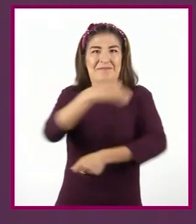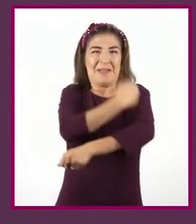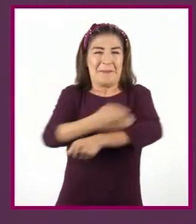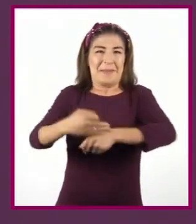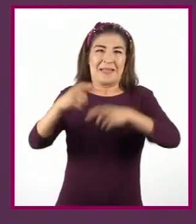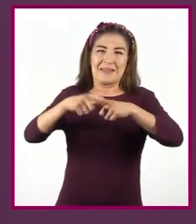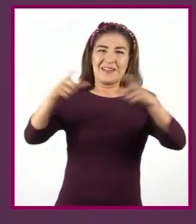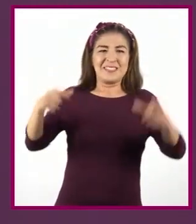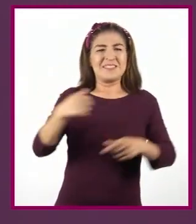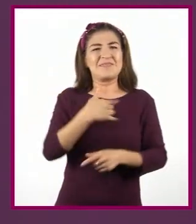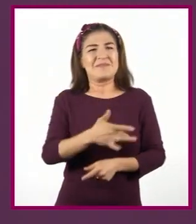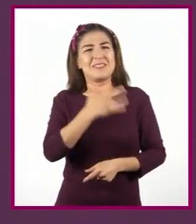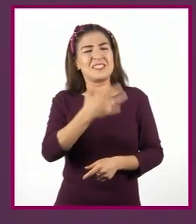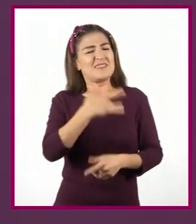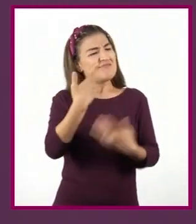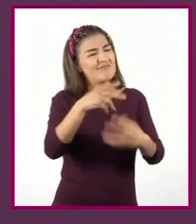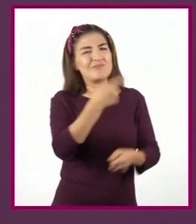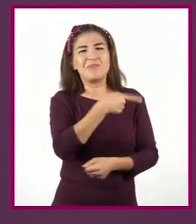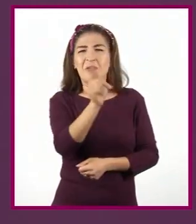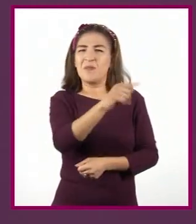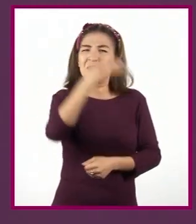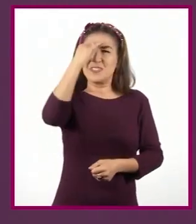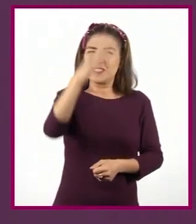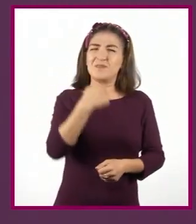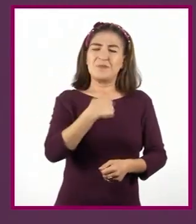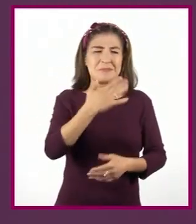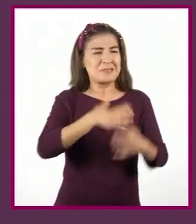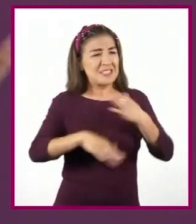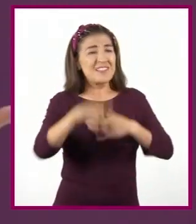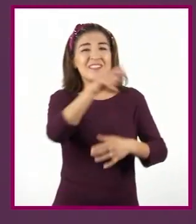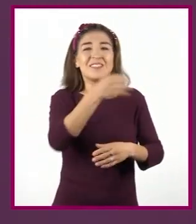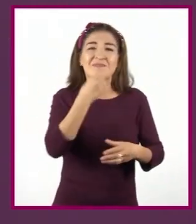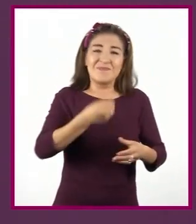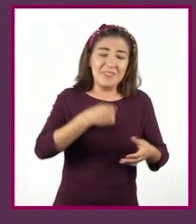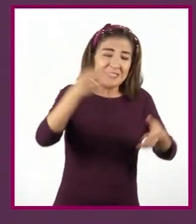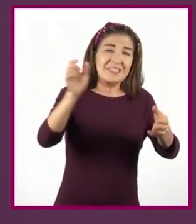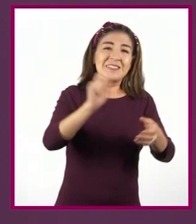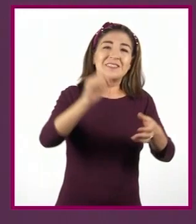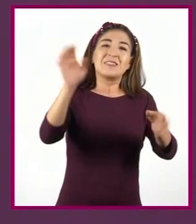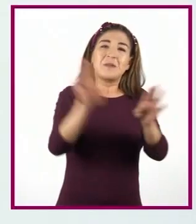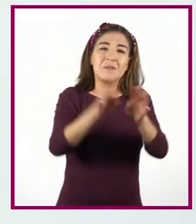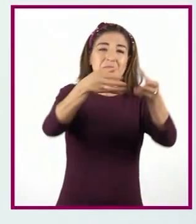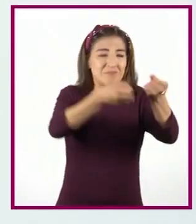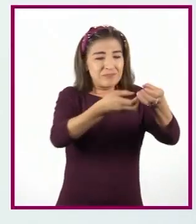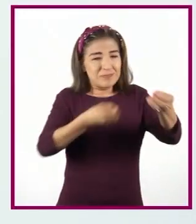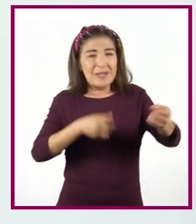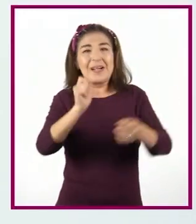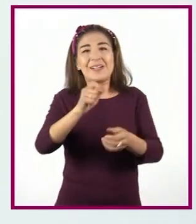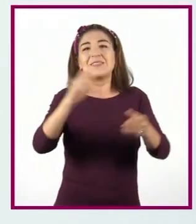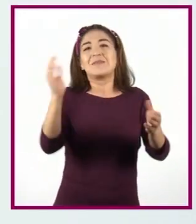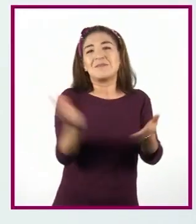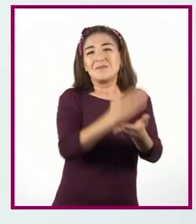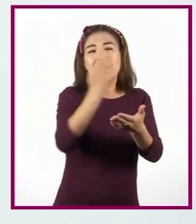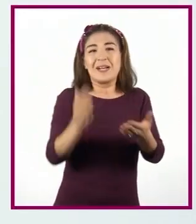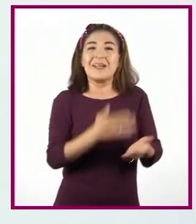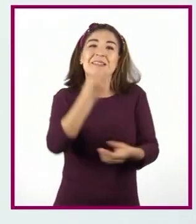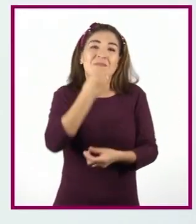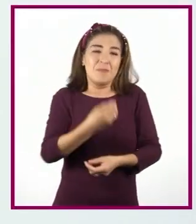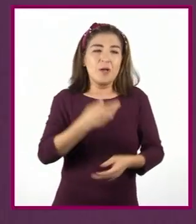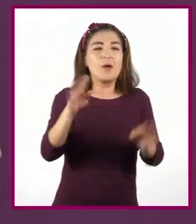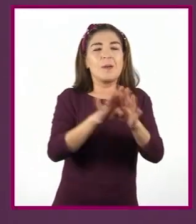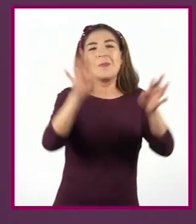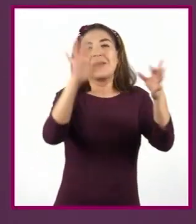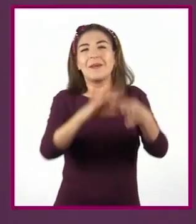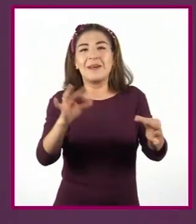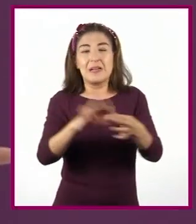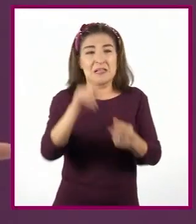me sentí cansada por el pobre señor, remendando y remendando cuentos sin poder parar, aunque la narración da a entender